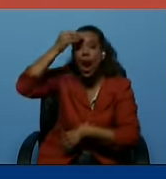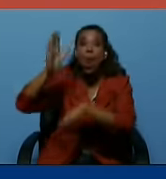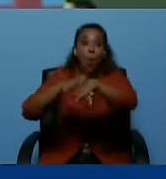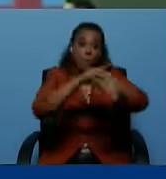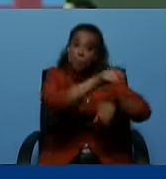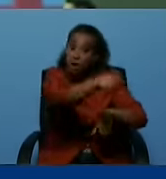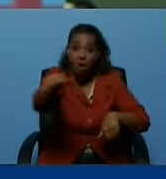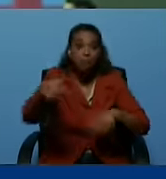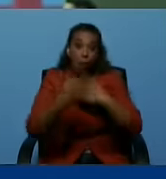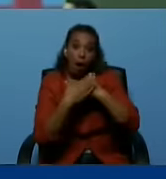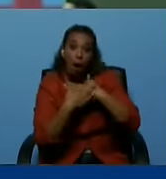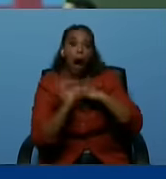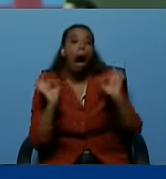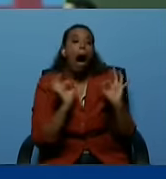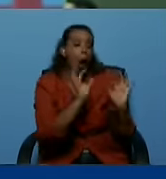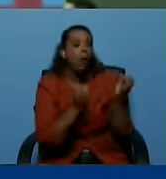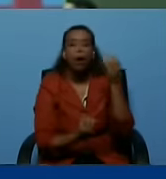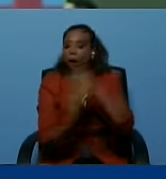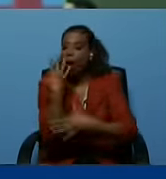ustedes.